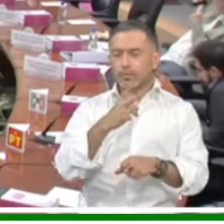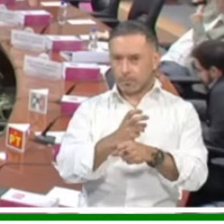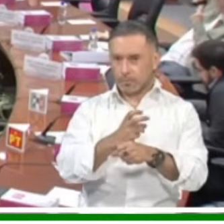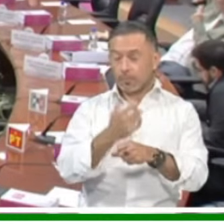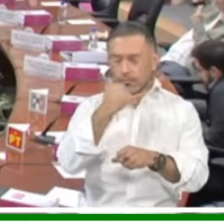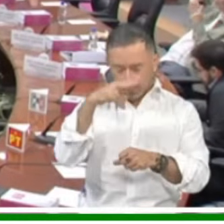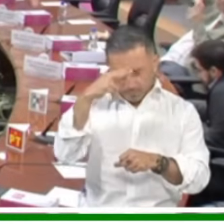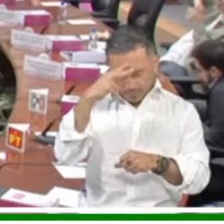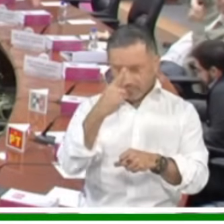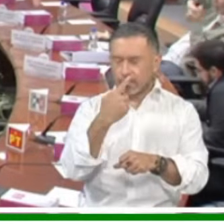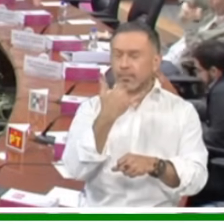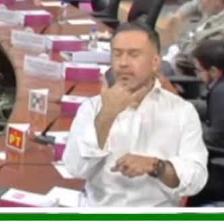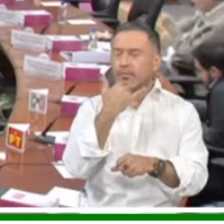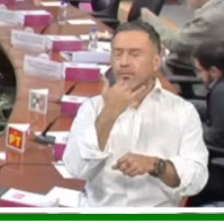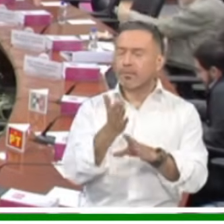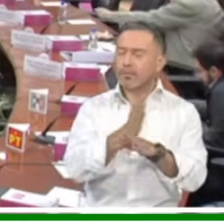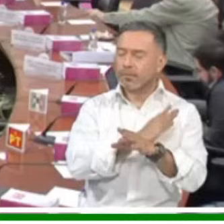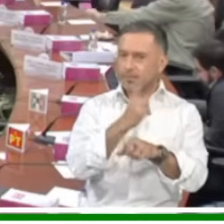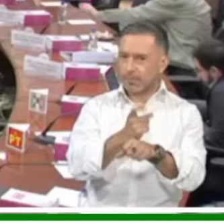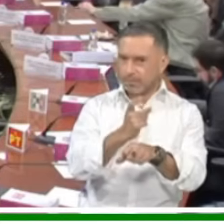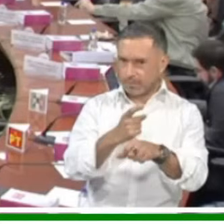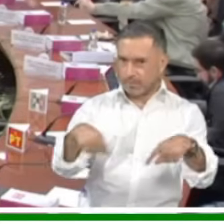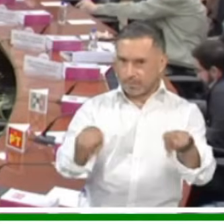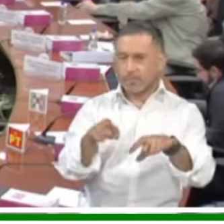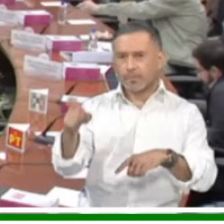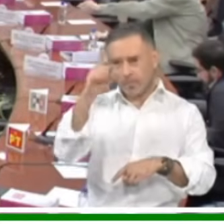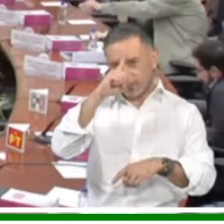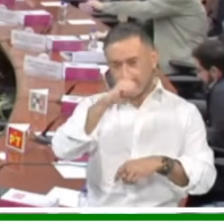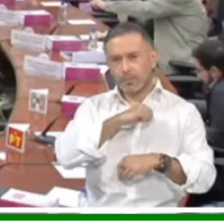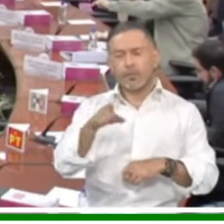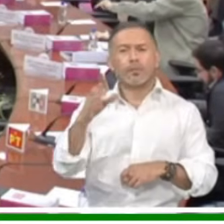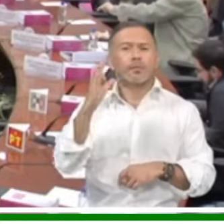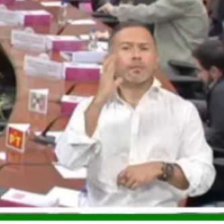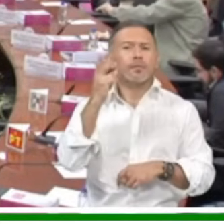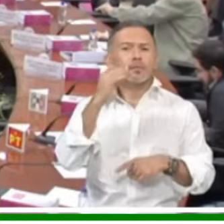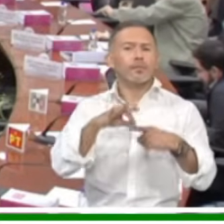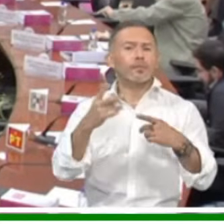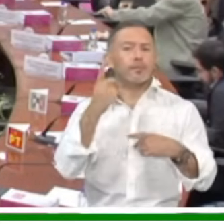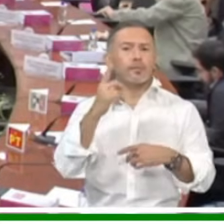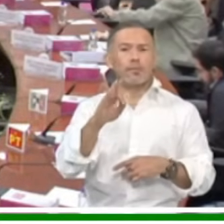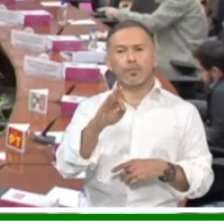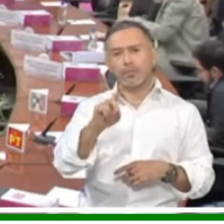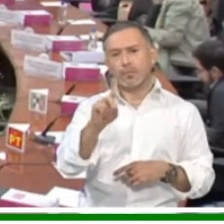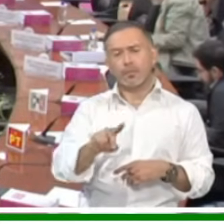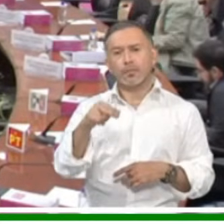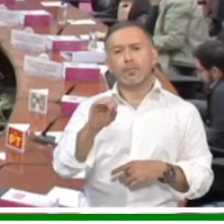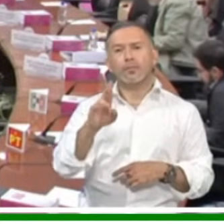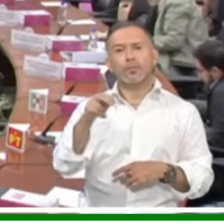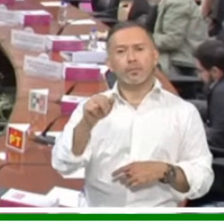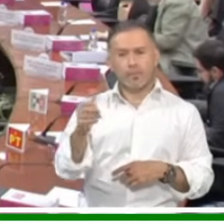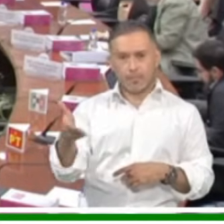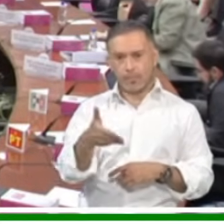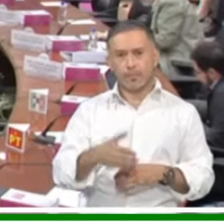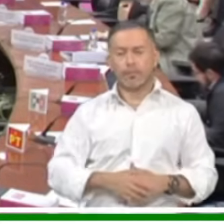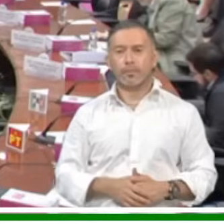En primera, adelante, consejero del Poder Legislativo, diputado Fernández Noroña.